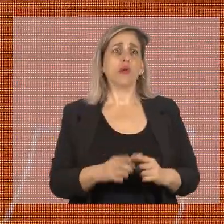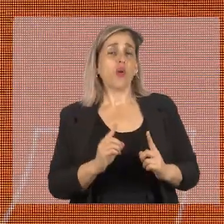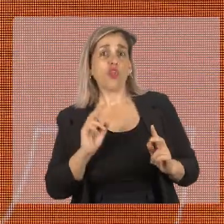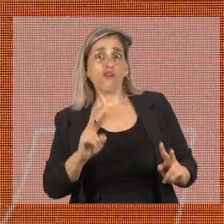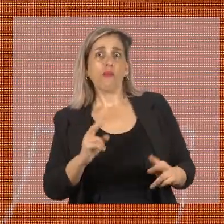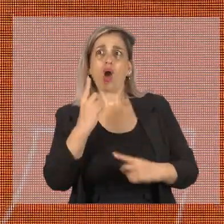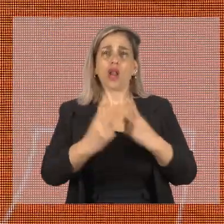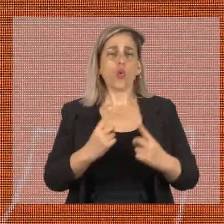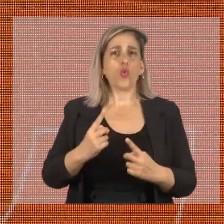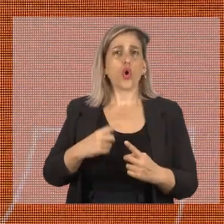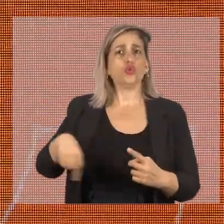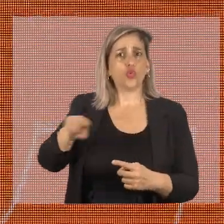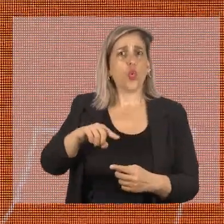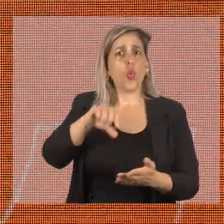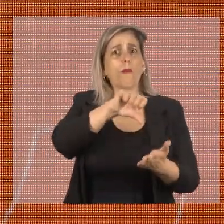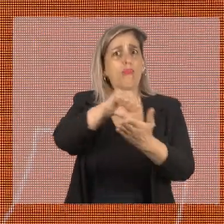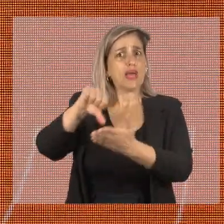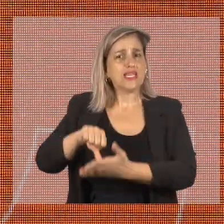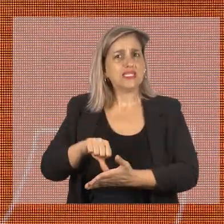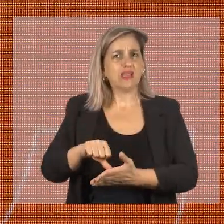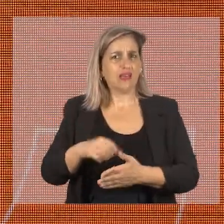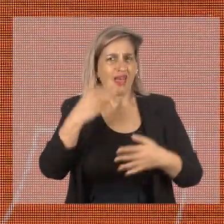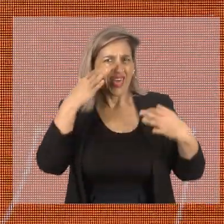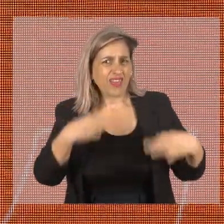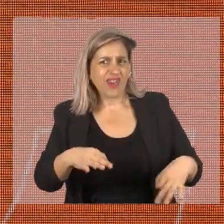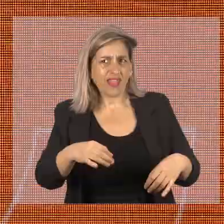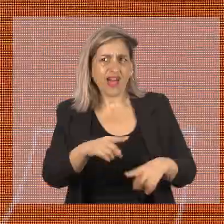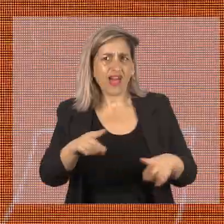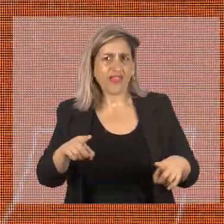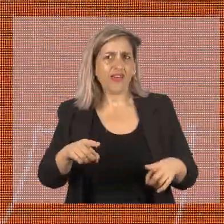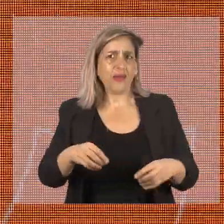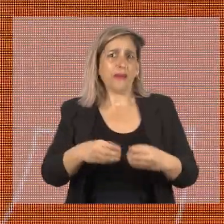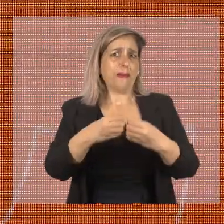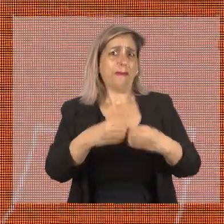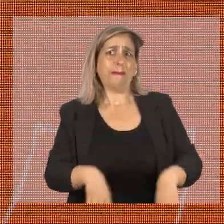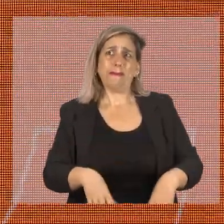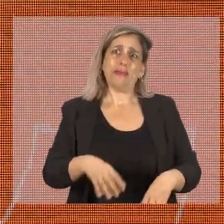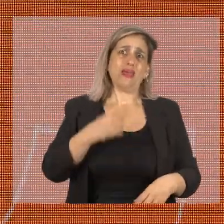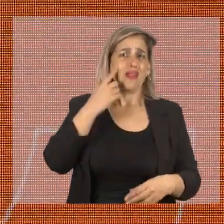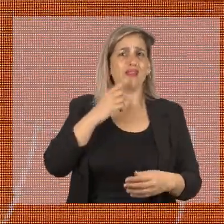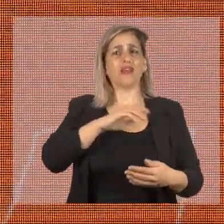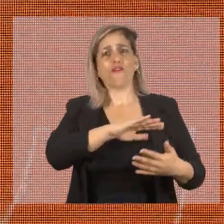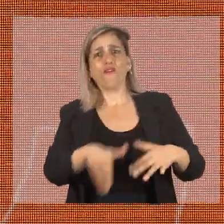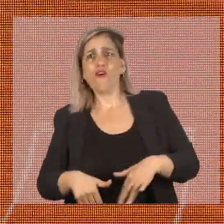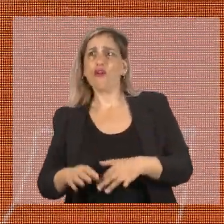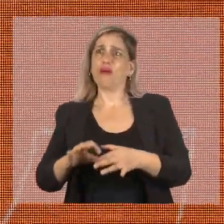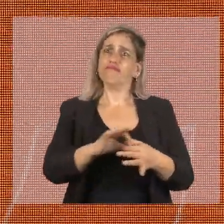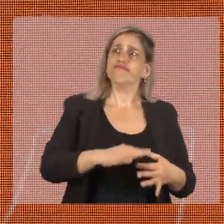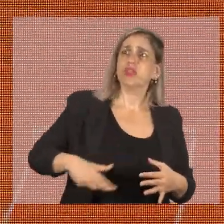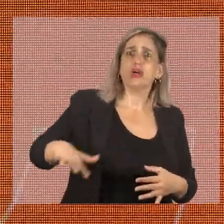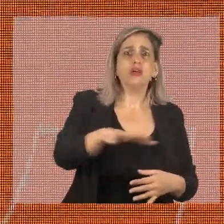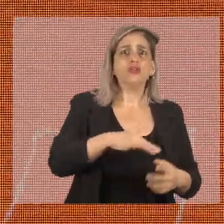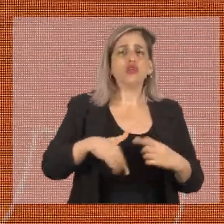Ahora, cuando vemos países que realmente han perdido la cohesión social, tenemos